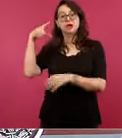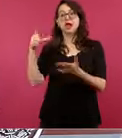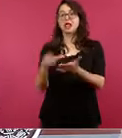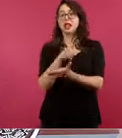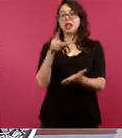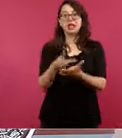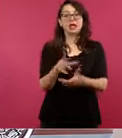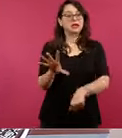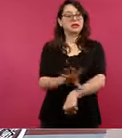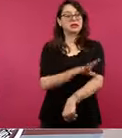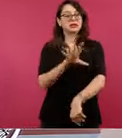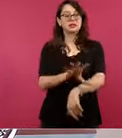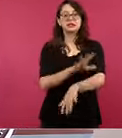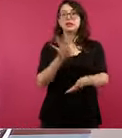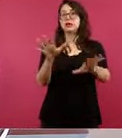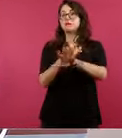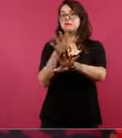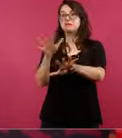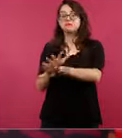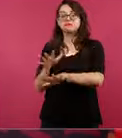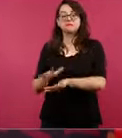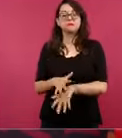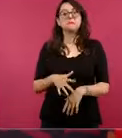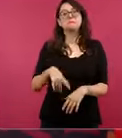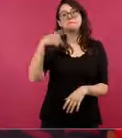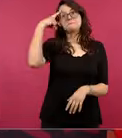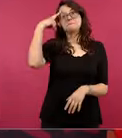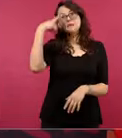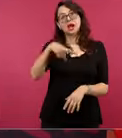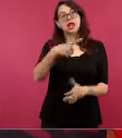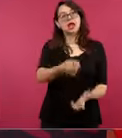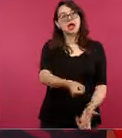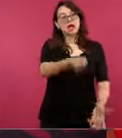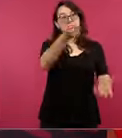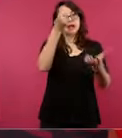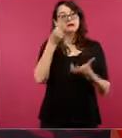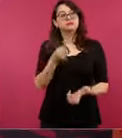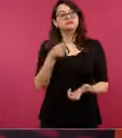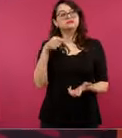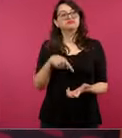energética, y también que habían recibido dinero de